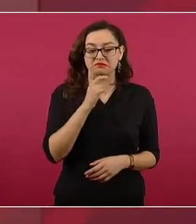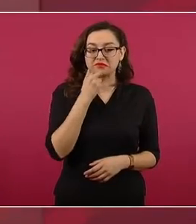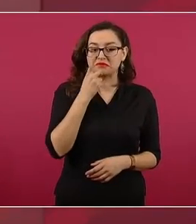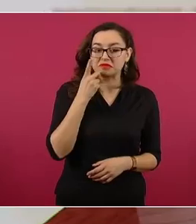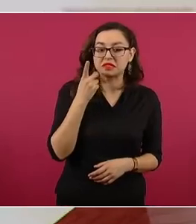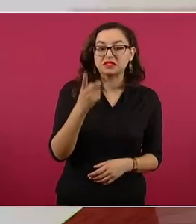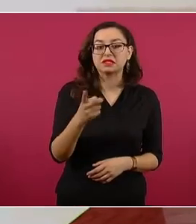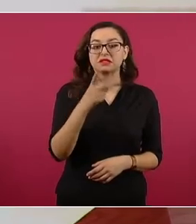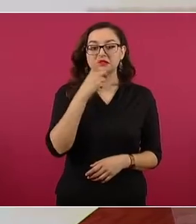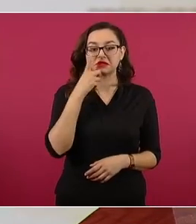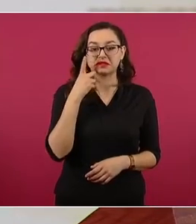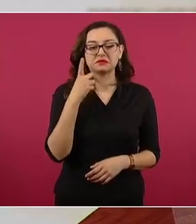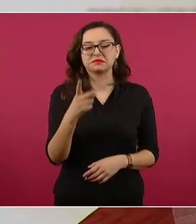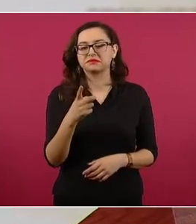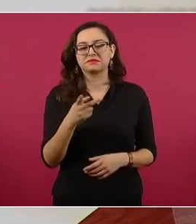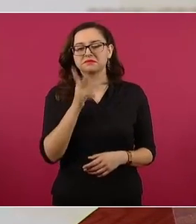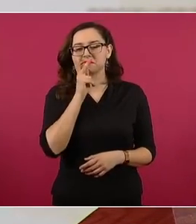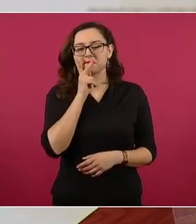agente